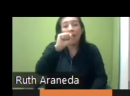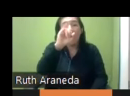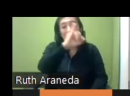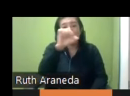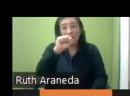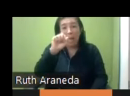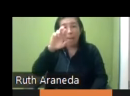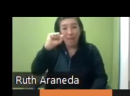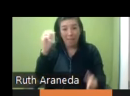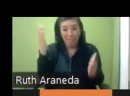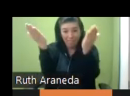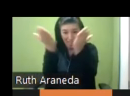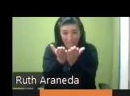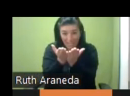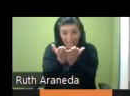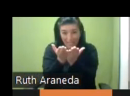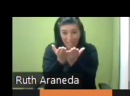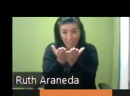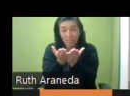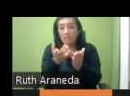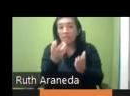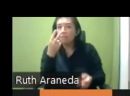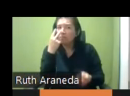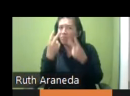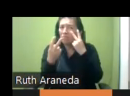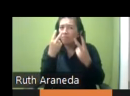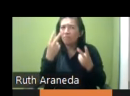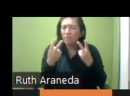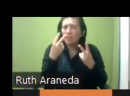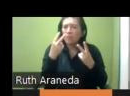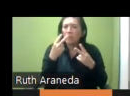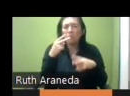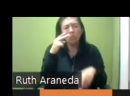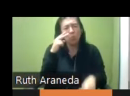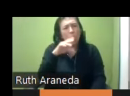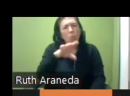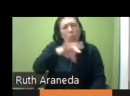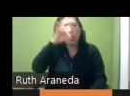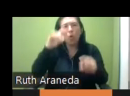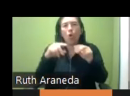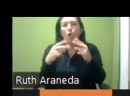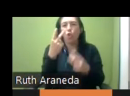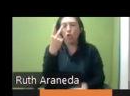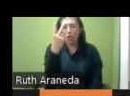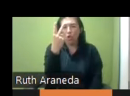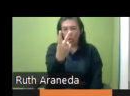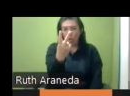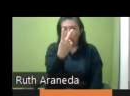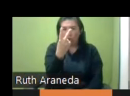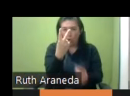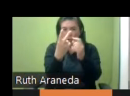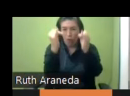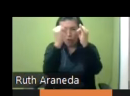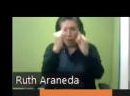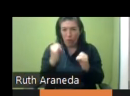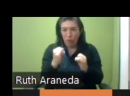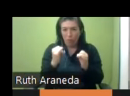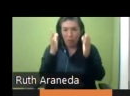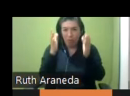interiores, eh, se, se encontraron estos dos tipos de tocados.